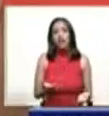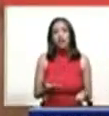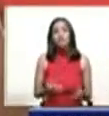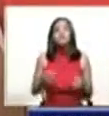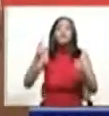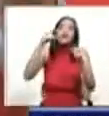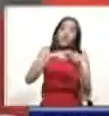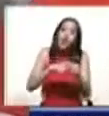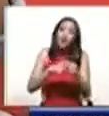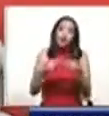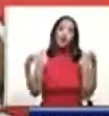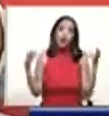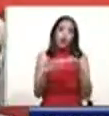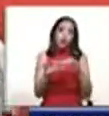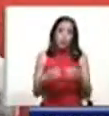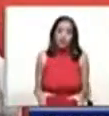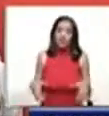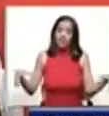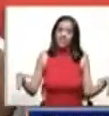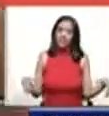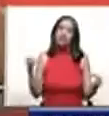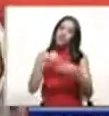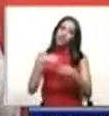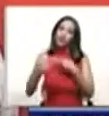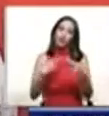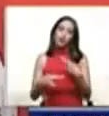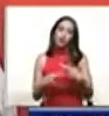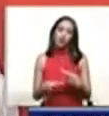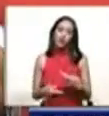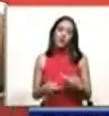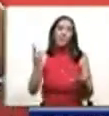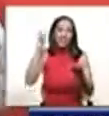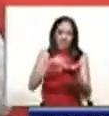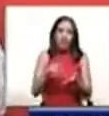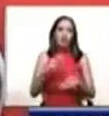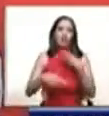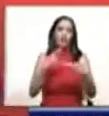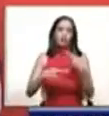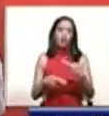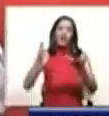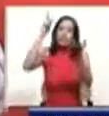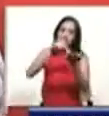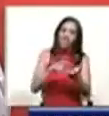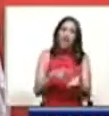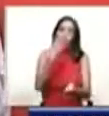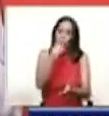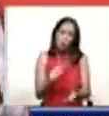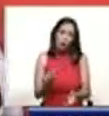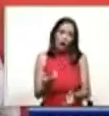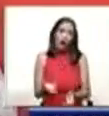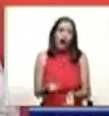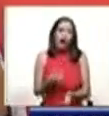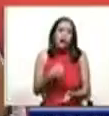vinculados a los sectores que se enriquecieron dentro de la revolución, que llegaron con la revolución, que llegaron pelando bola a un ministerio y